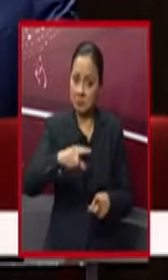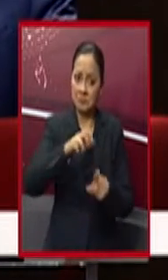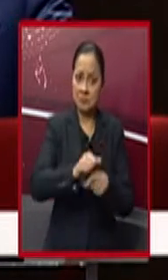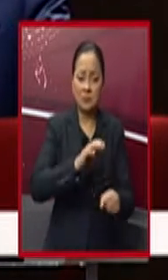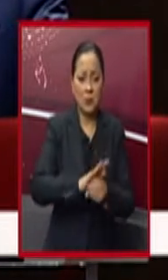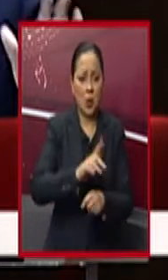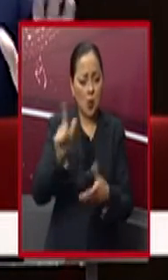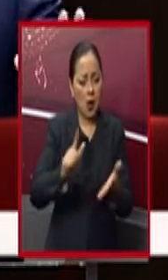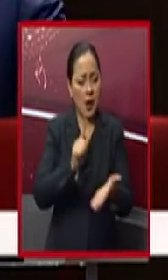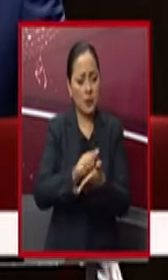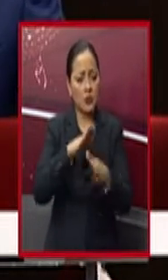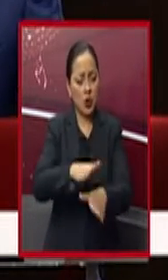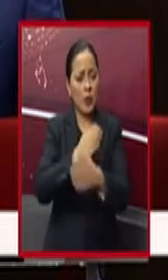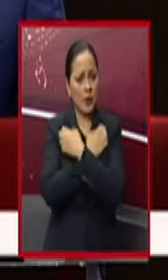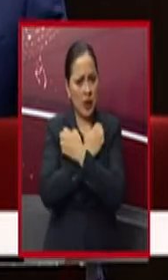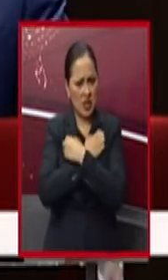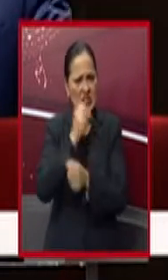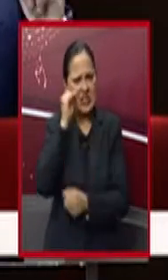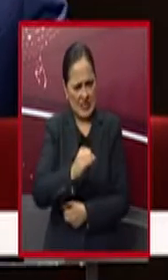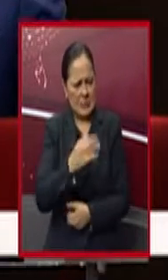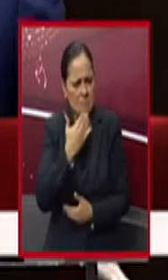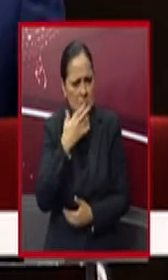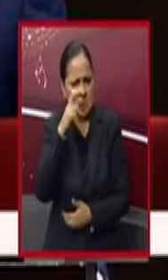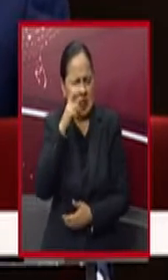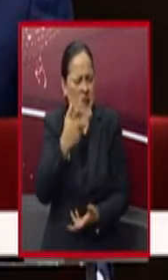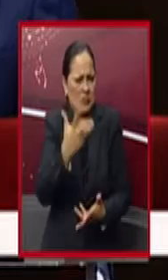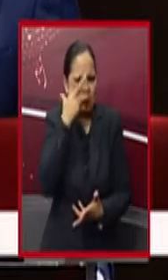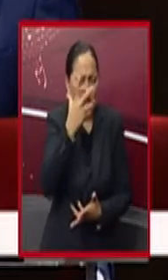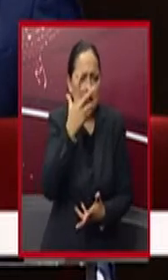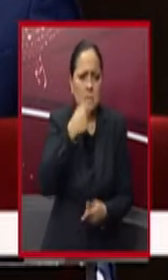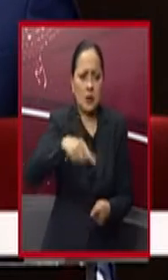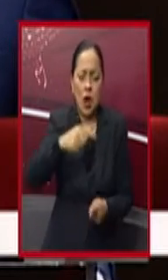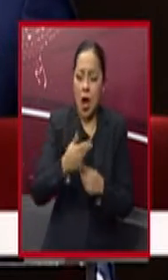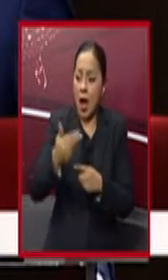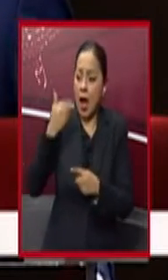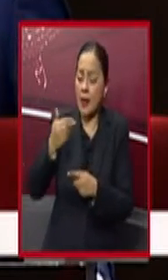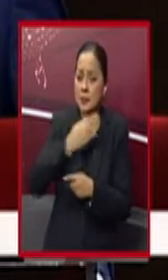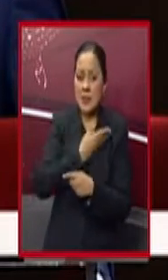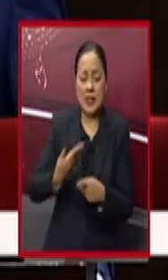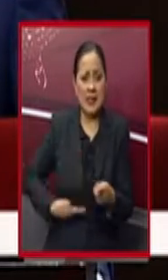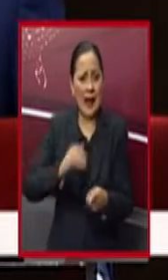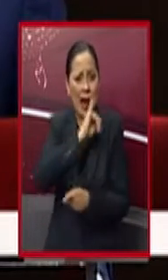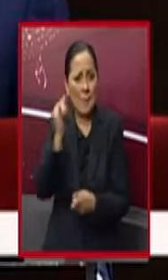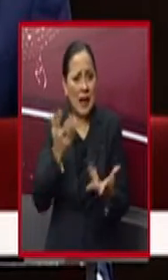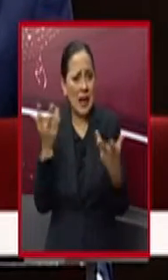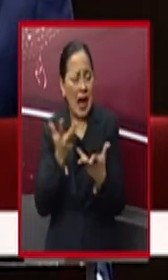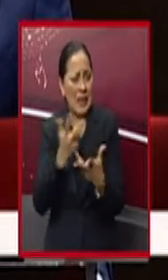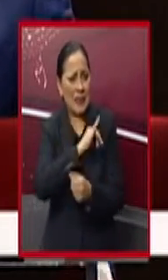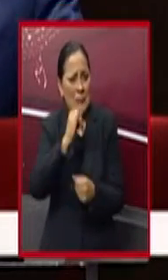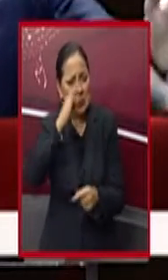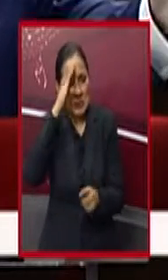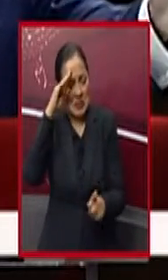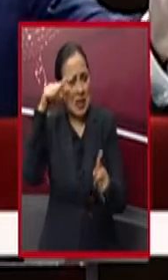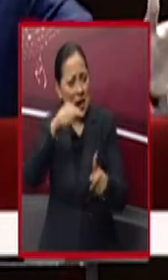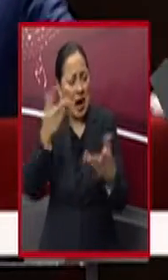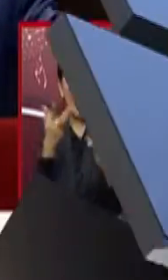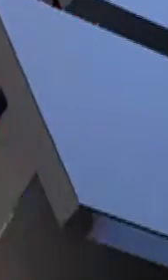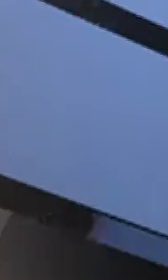reforma educativa que ha sido dura, pero que ningún otro presidente se había atrevido ni siquiera a pensarlo.